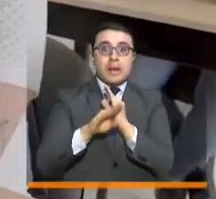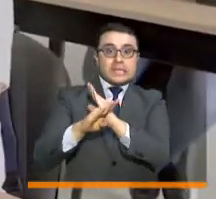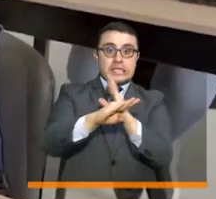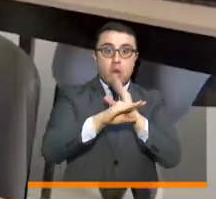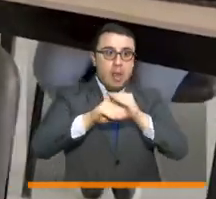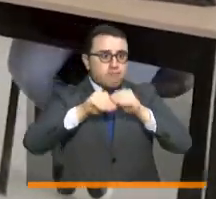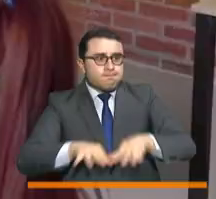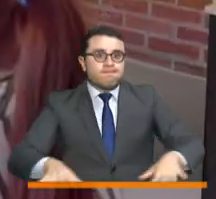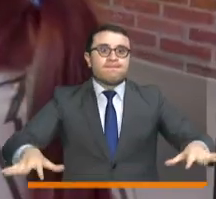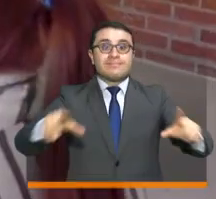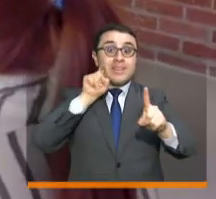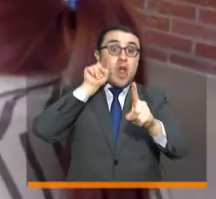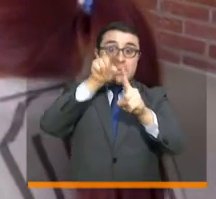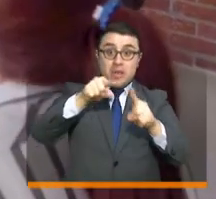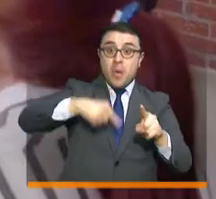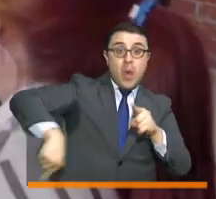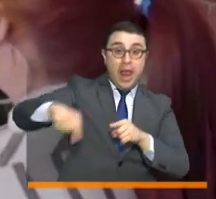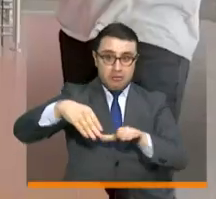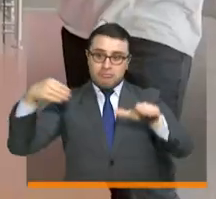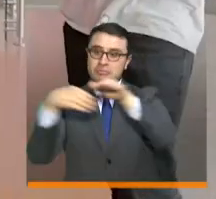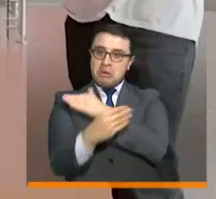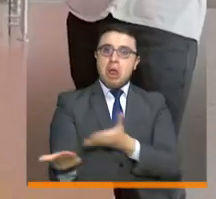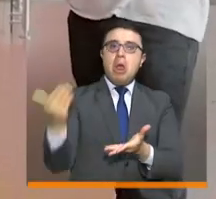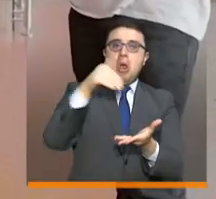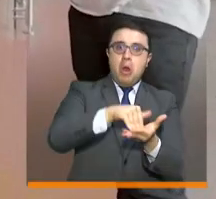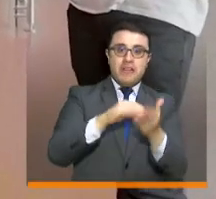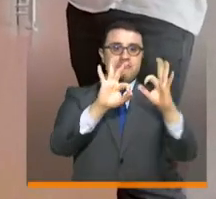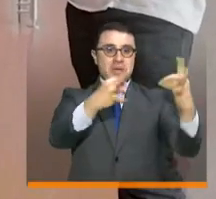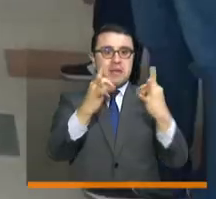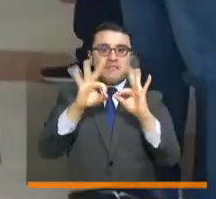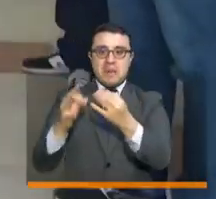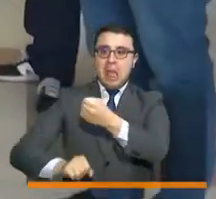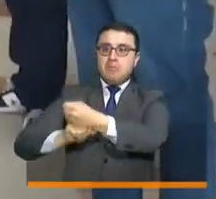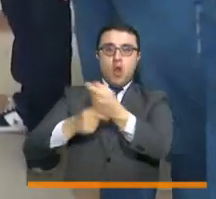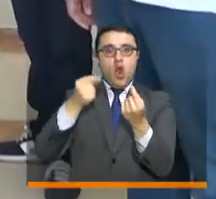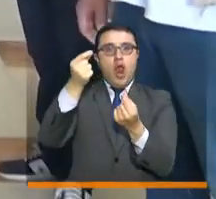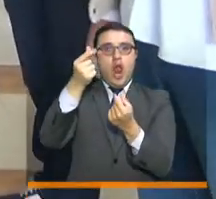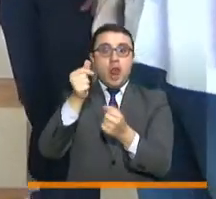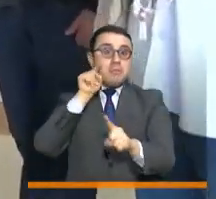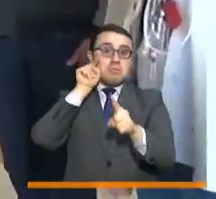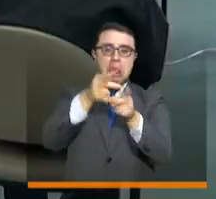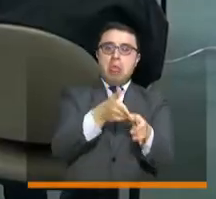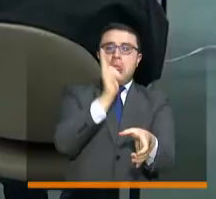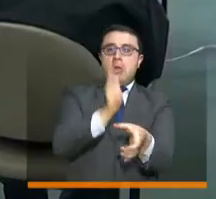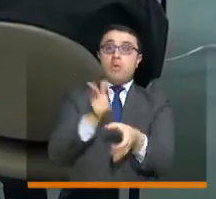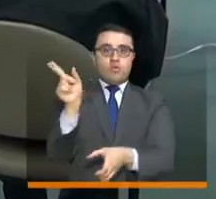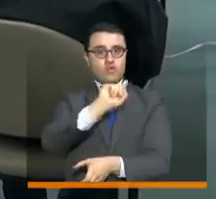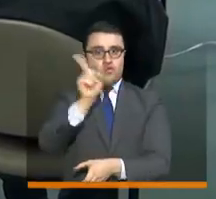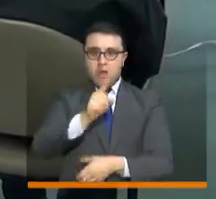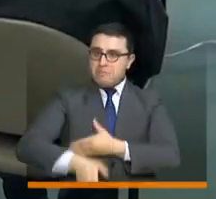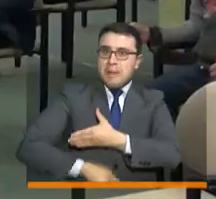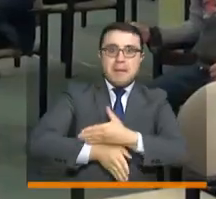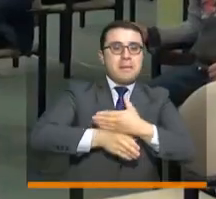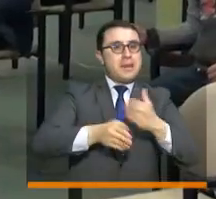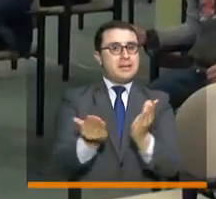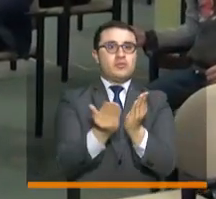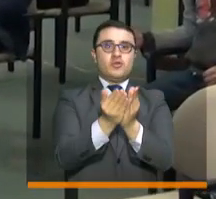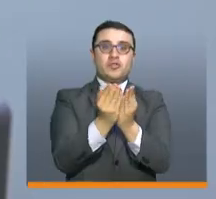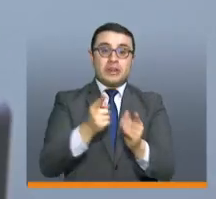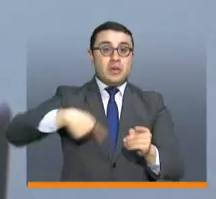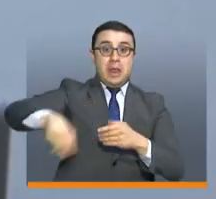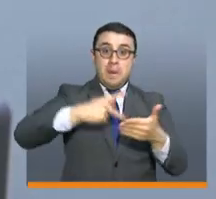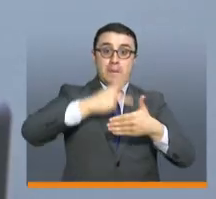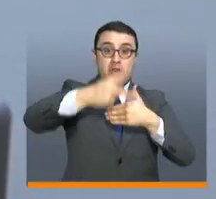hacer posible el regreso y generado ayudas económicas para las familias, con el fin de evitar la deserción e impulsar los proyectos de vida de